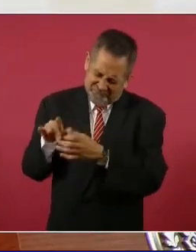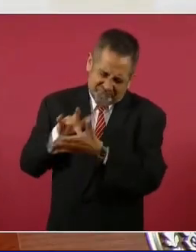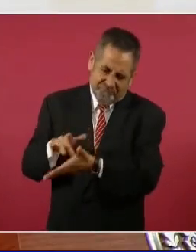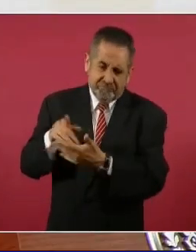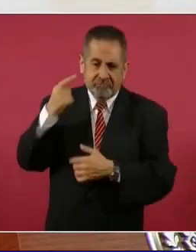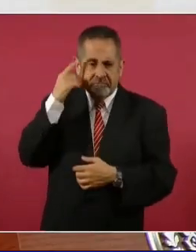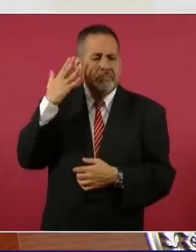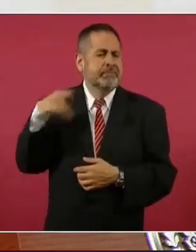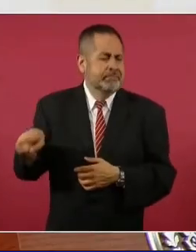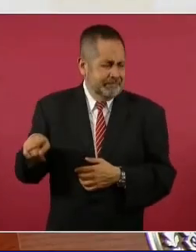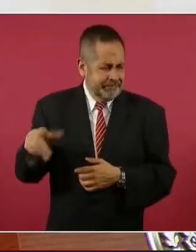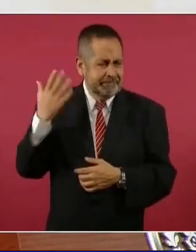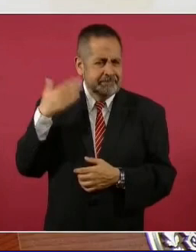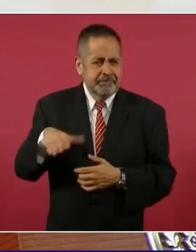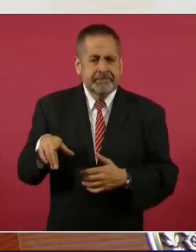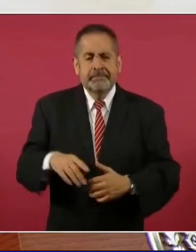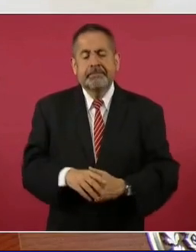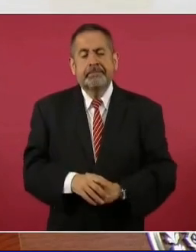lo sabe,